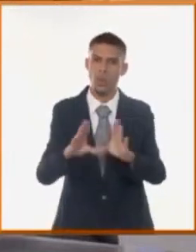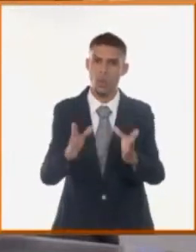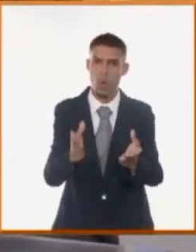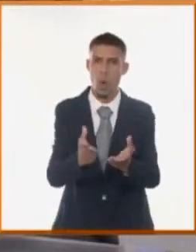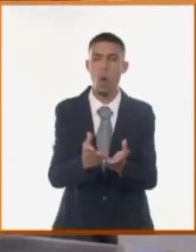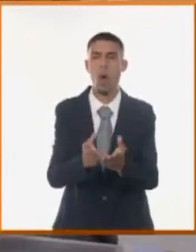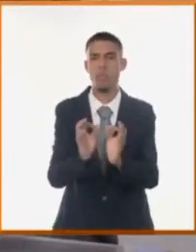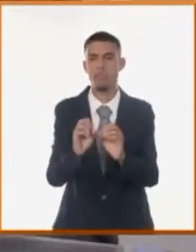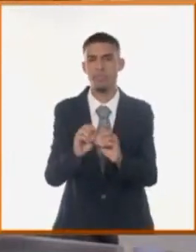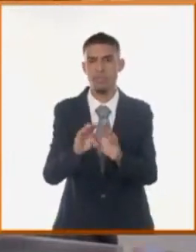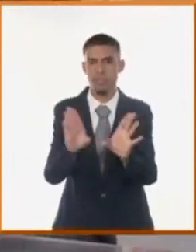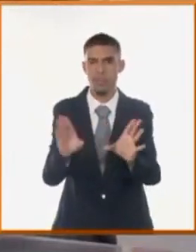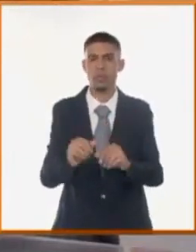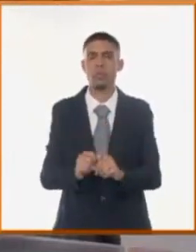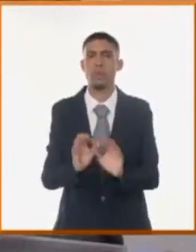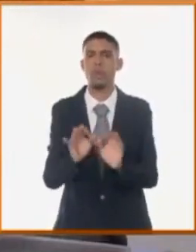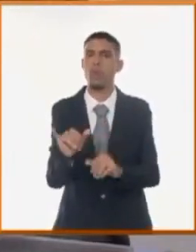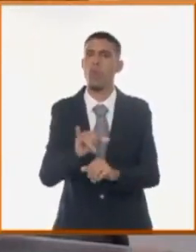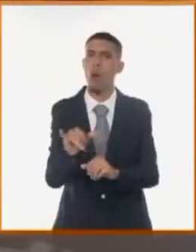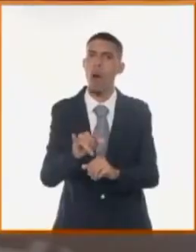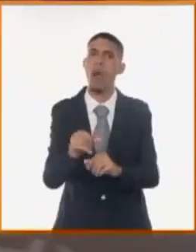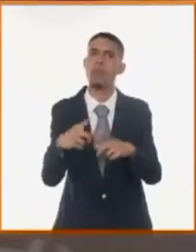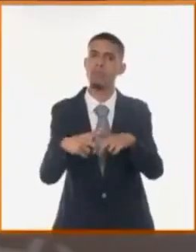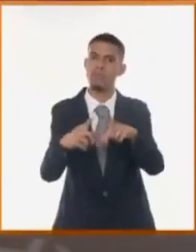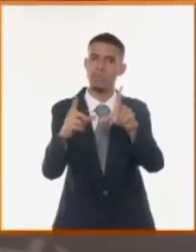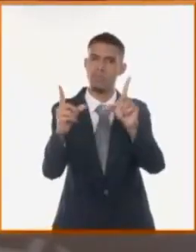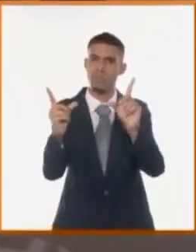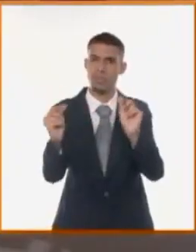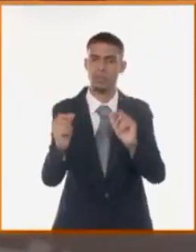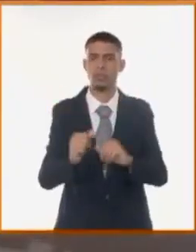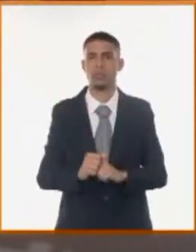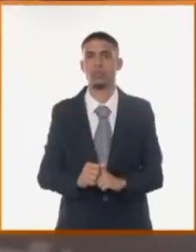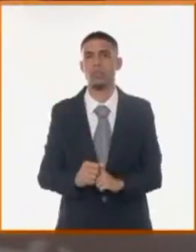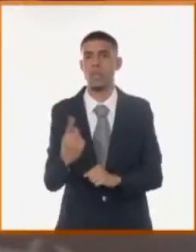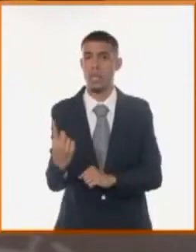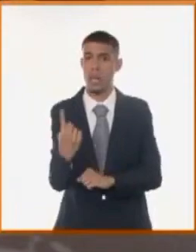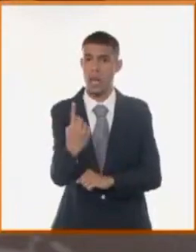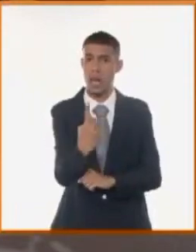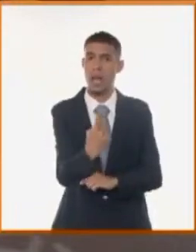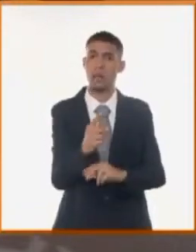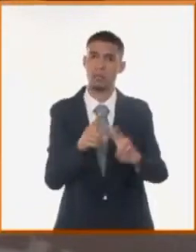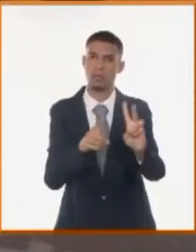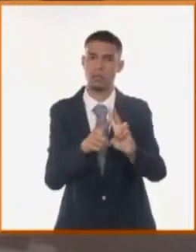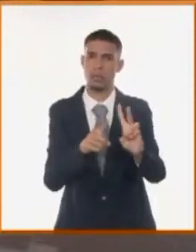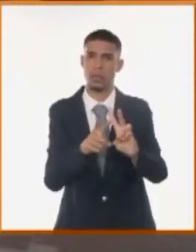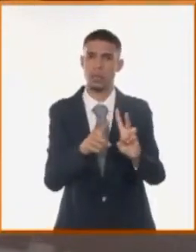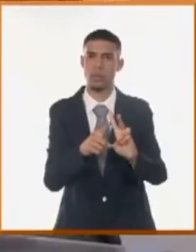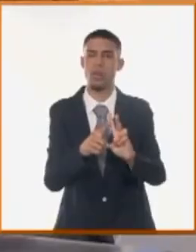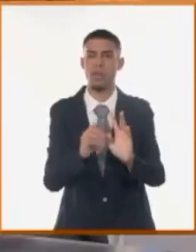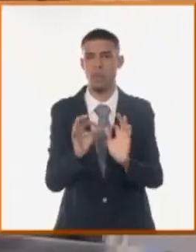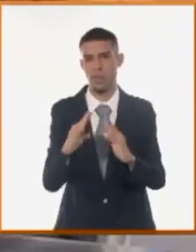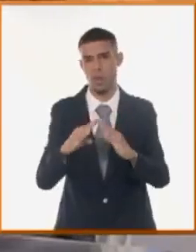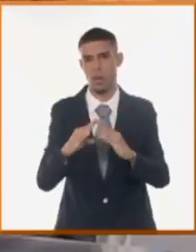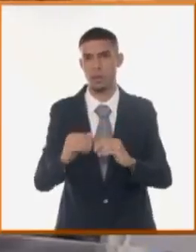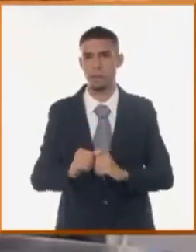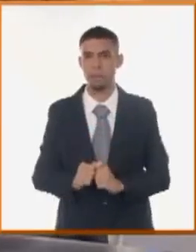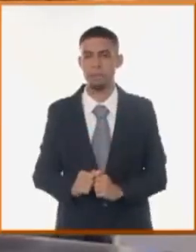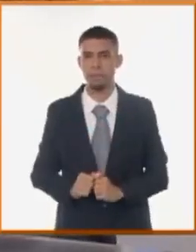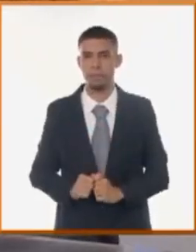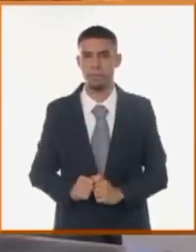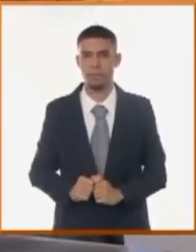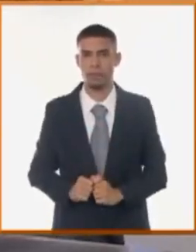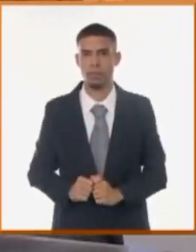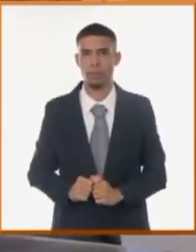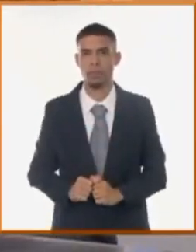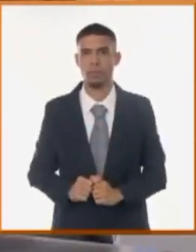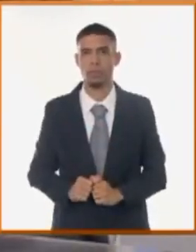señal para poderla llevar a lo largo del espectro radioelectrónico a cada uno de los hogares.